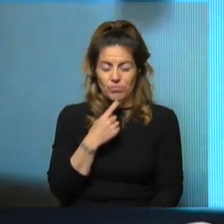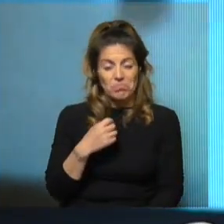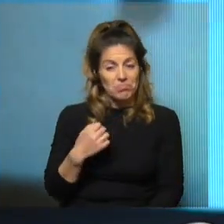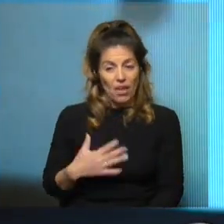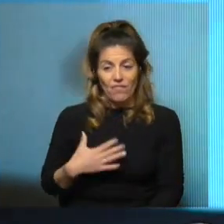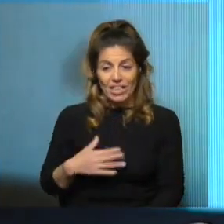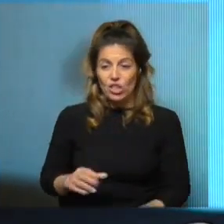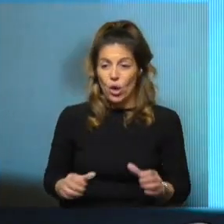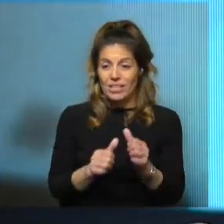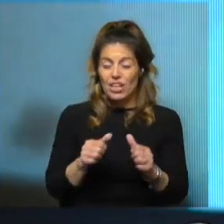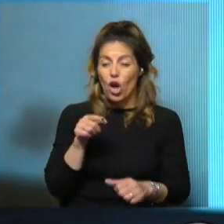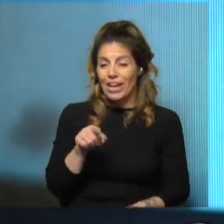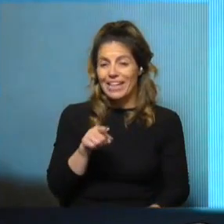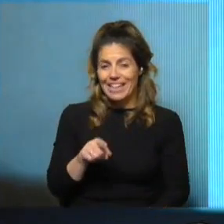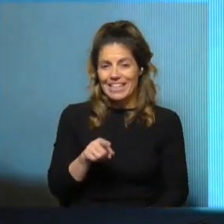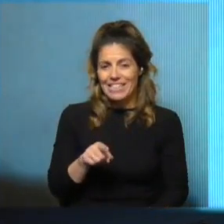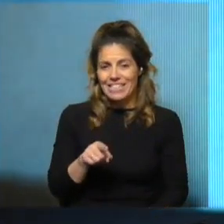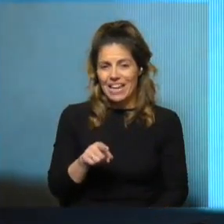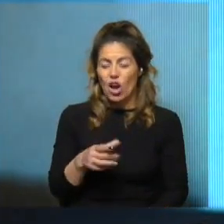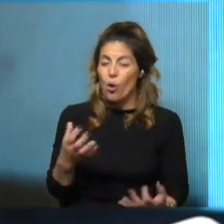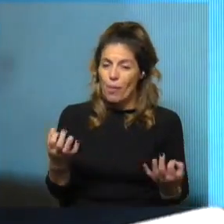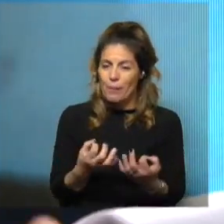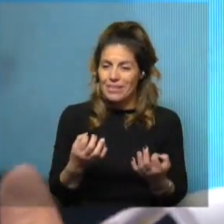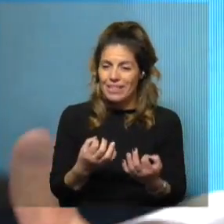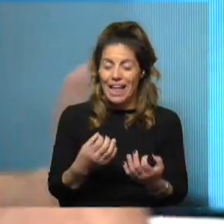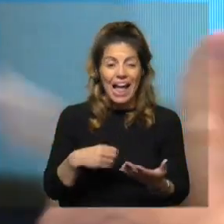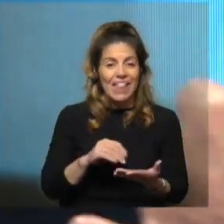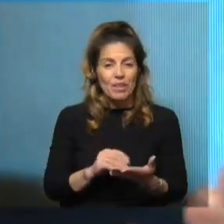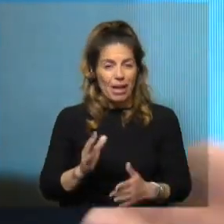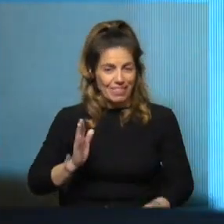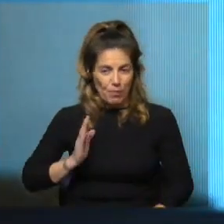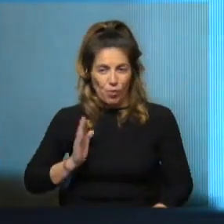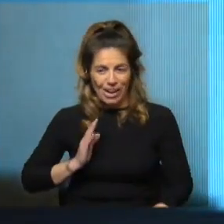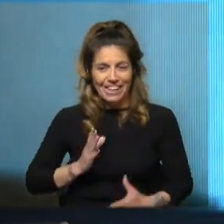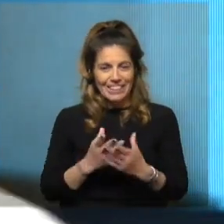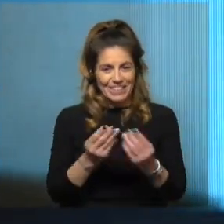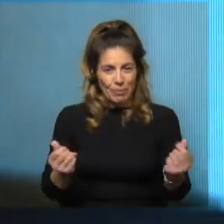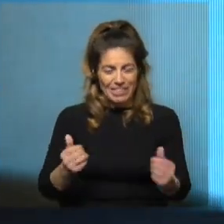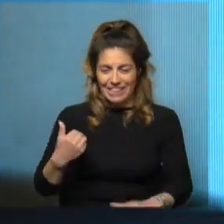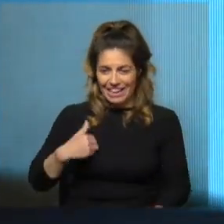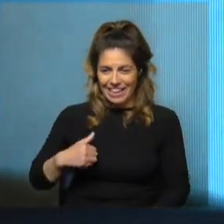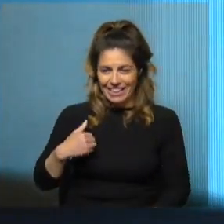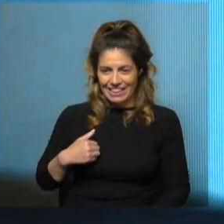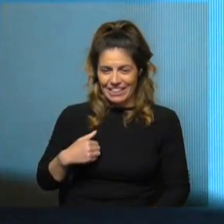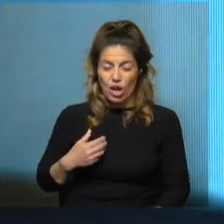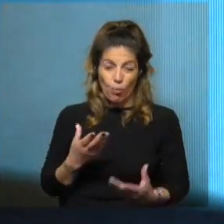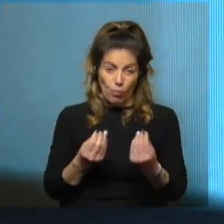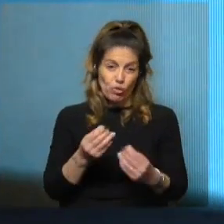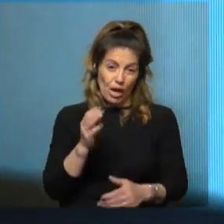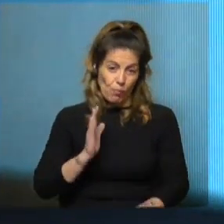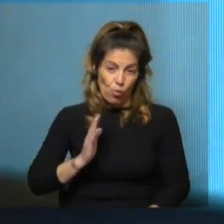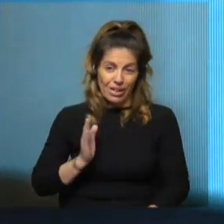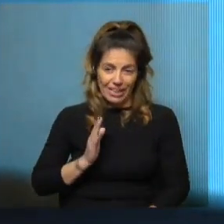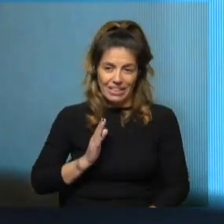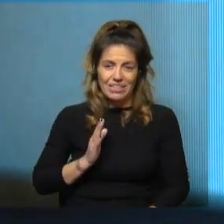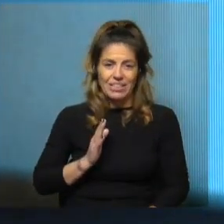hacerlo porque ella tiene como particularidad además de ser Mujer desaparecida en la Argentina Como tantas